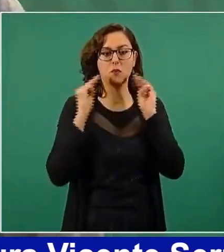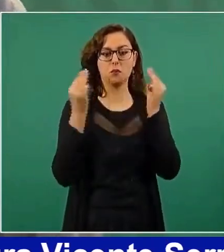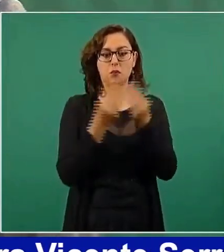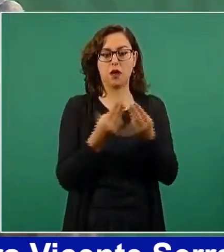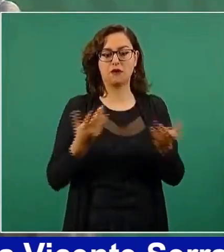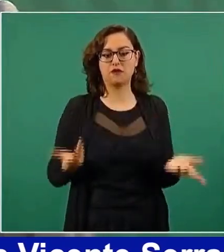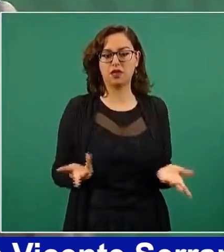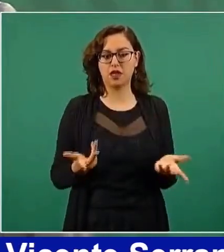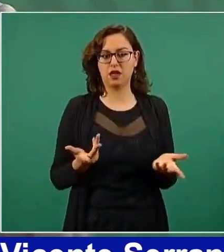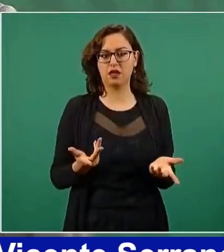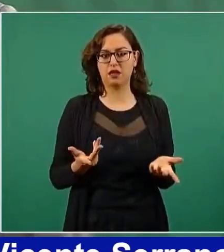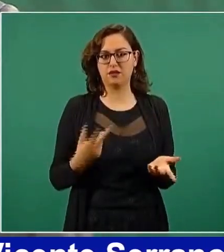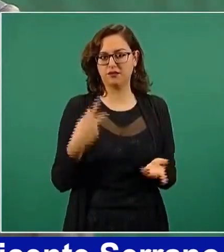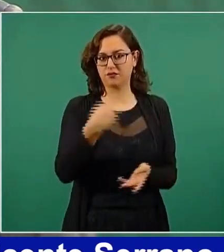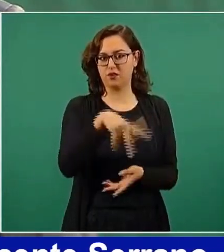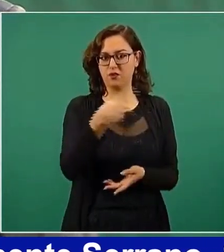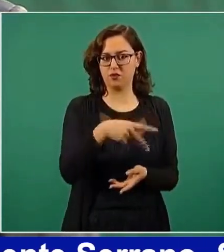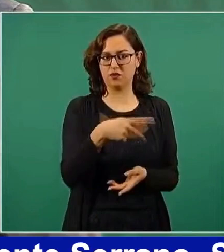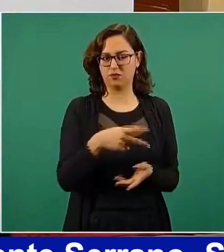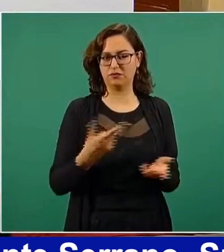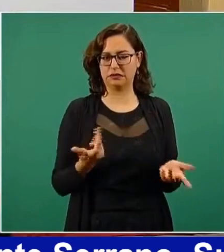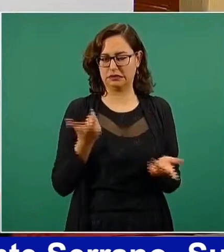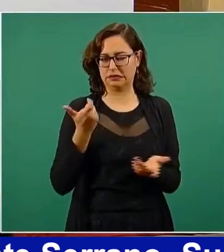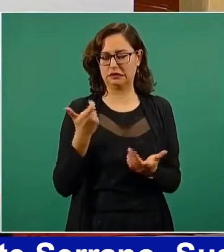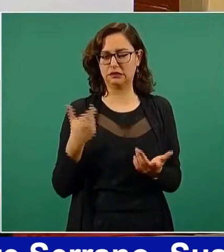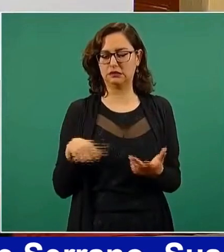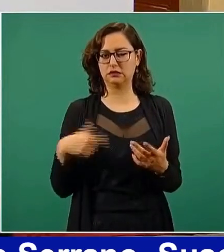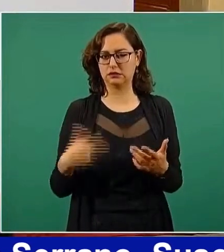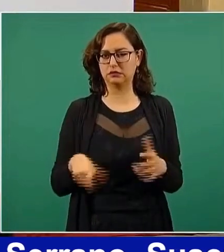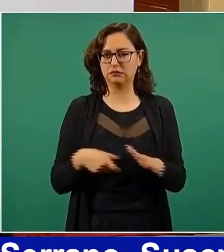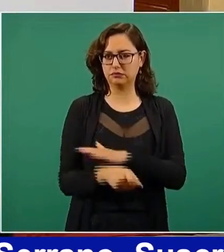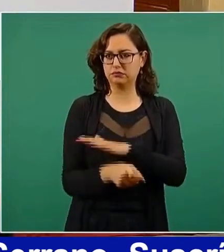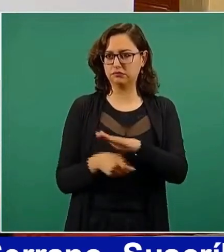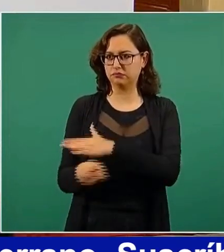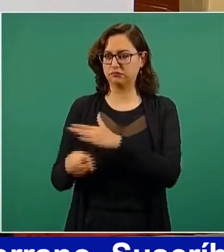hablando en plata. Eso es lo que quieren,